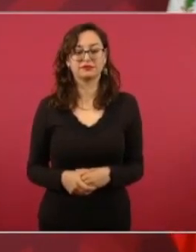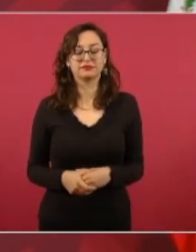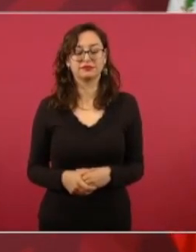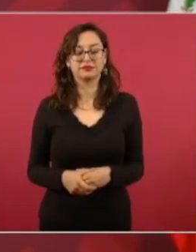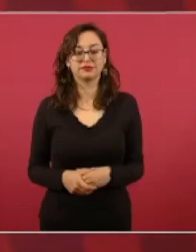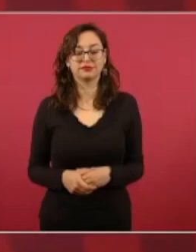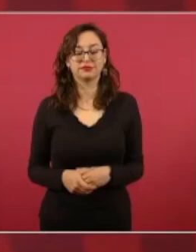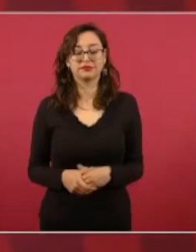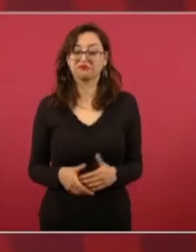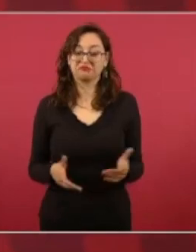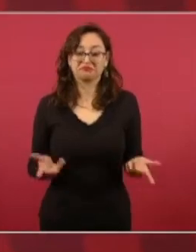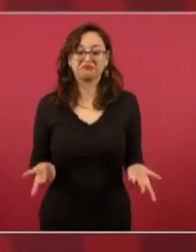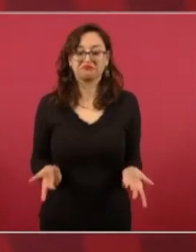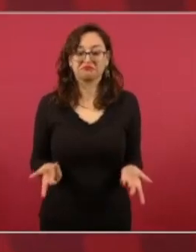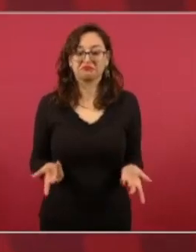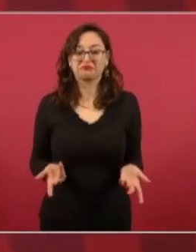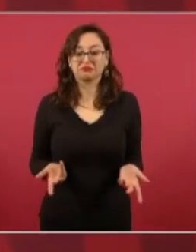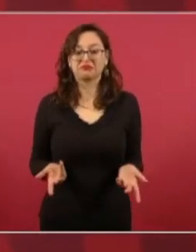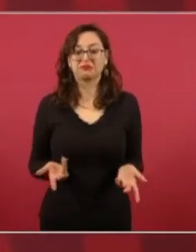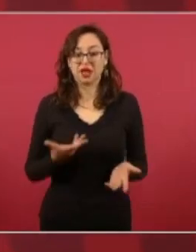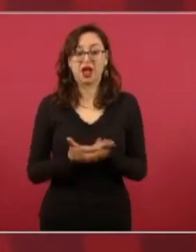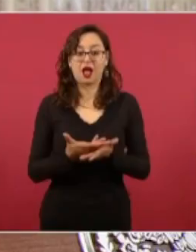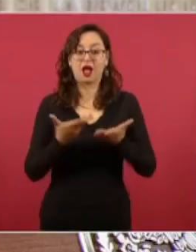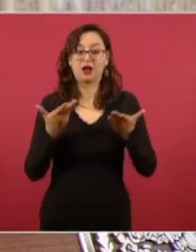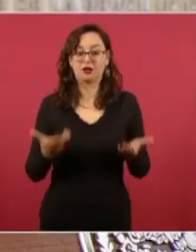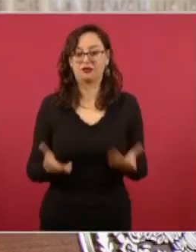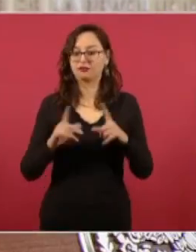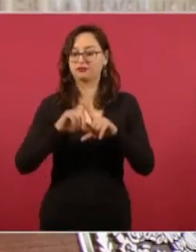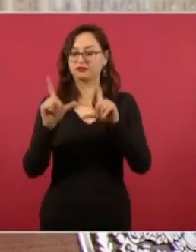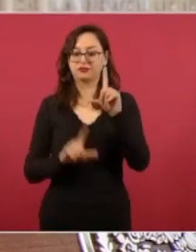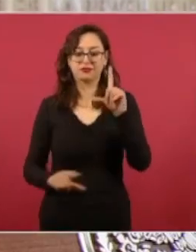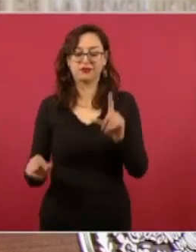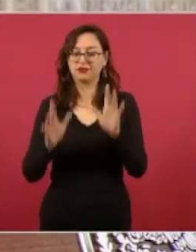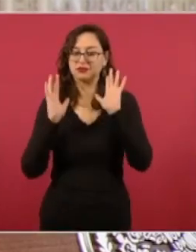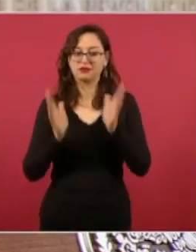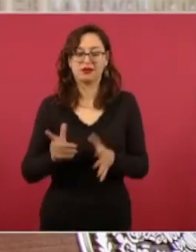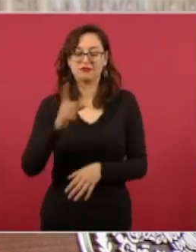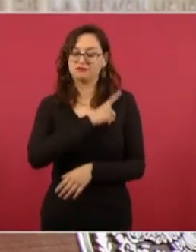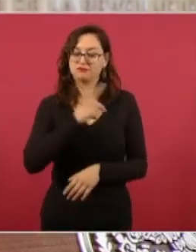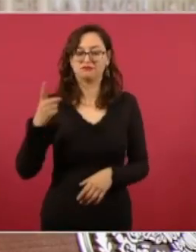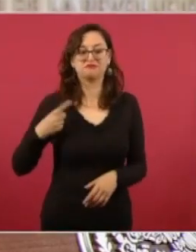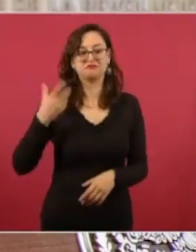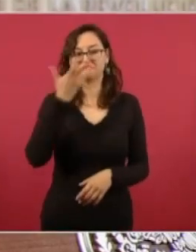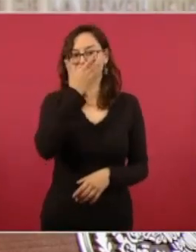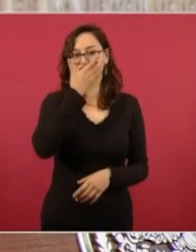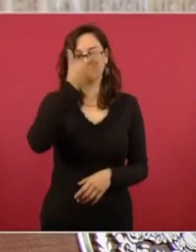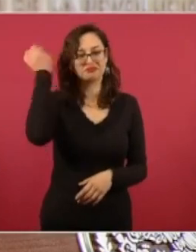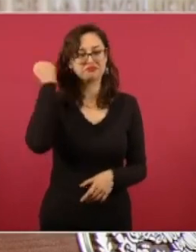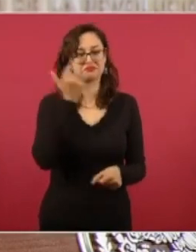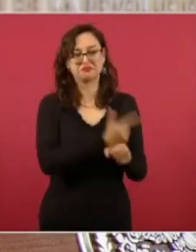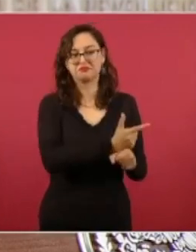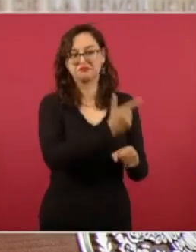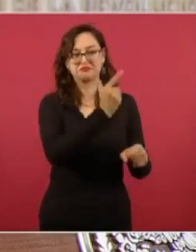Entonces, eso es lo que está sucediendo en nuestro país, pero es importantísimo.